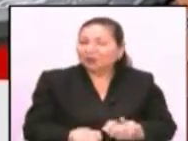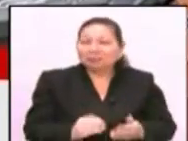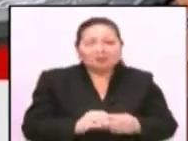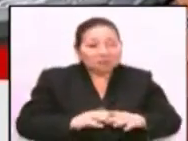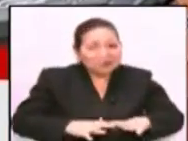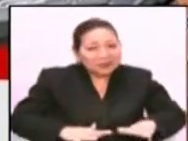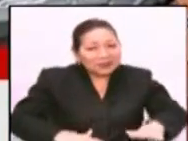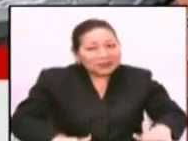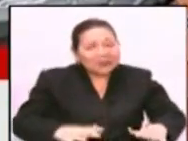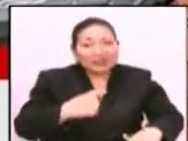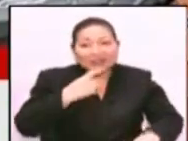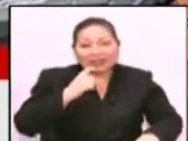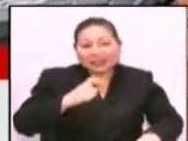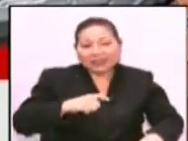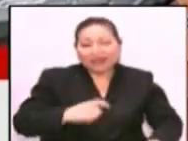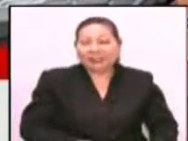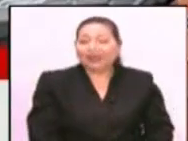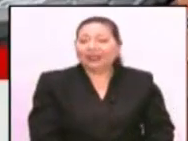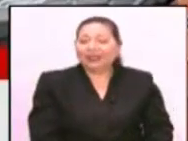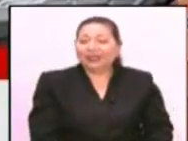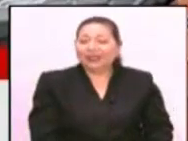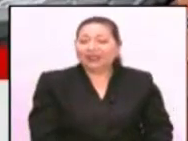masiva que podríamos hacer.